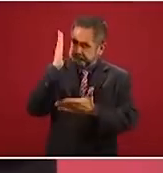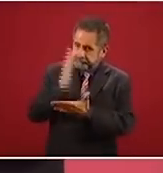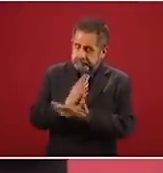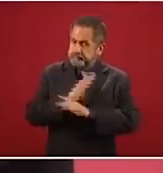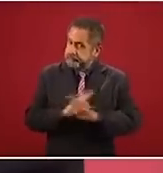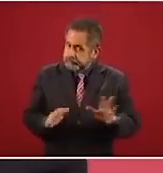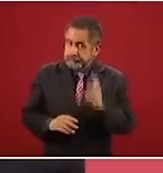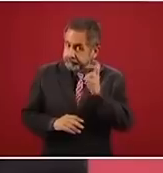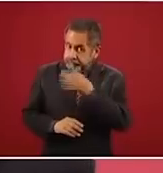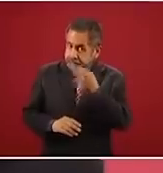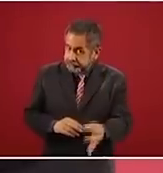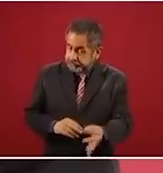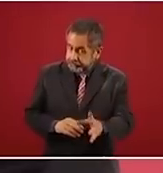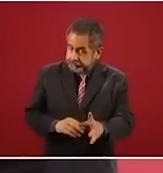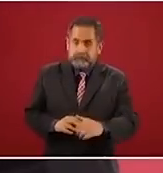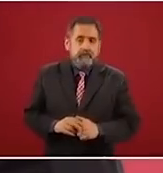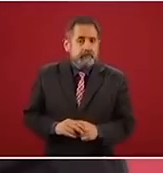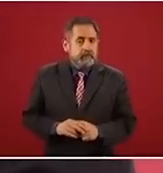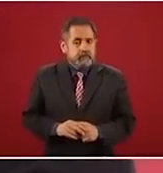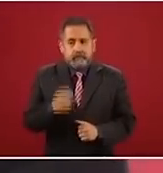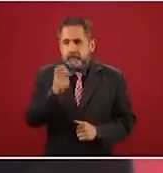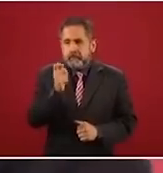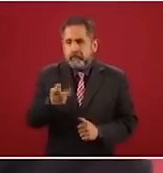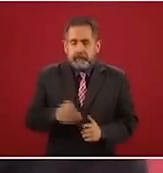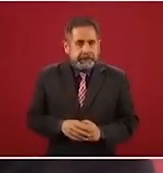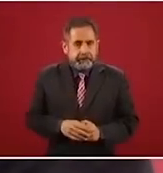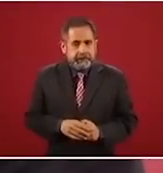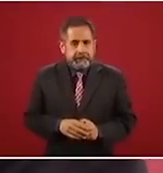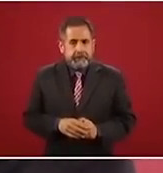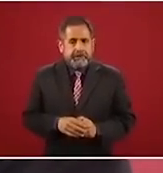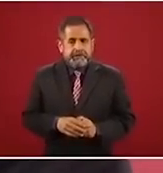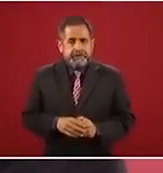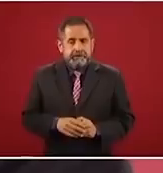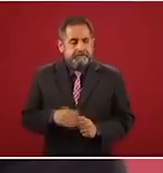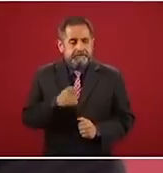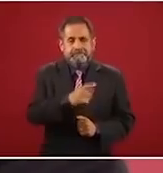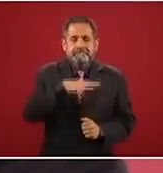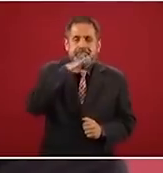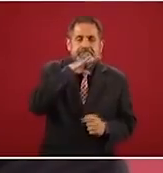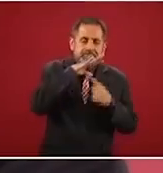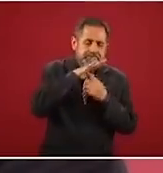Porque eso es el cáncer